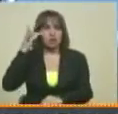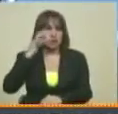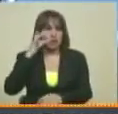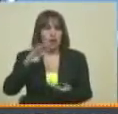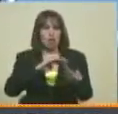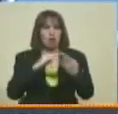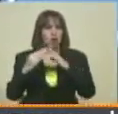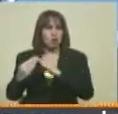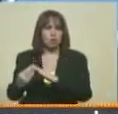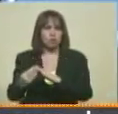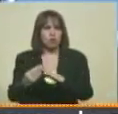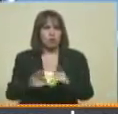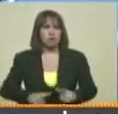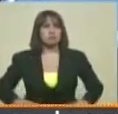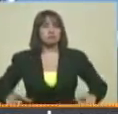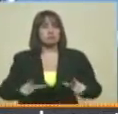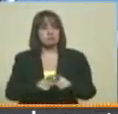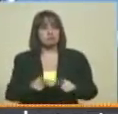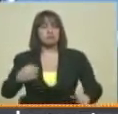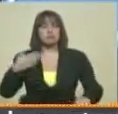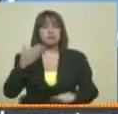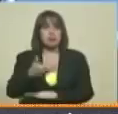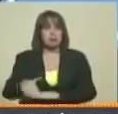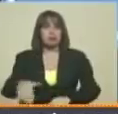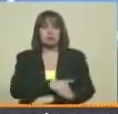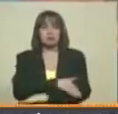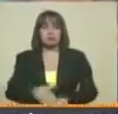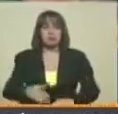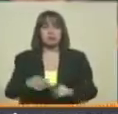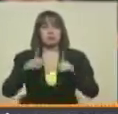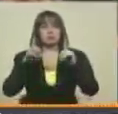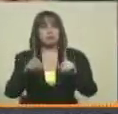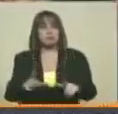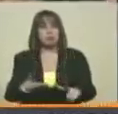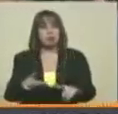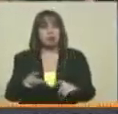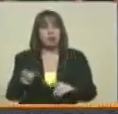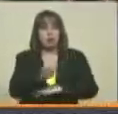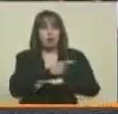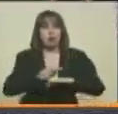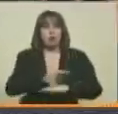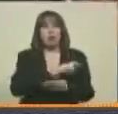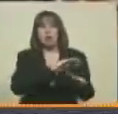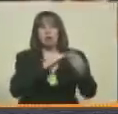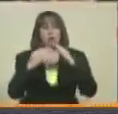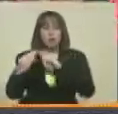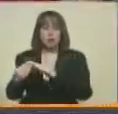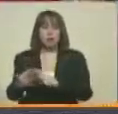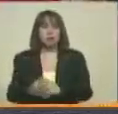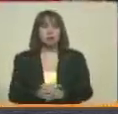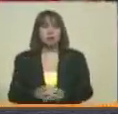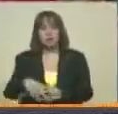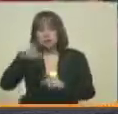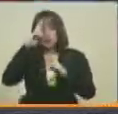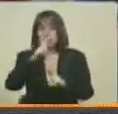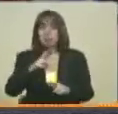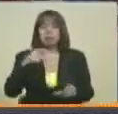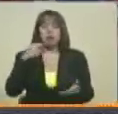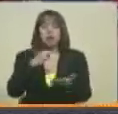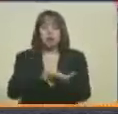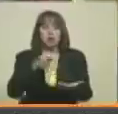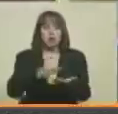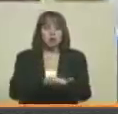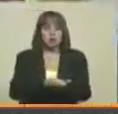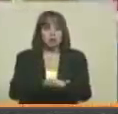CLAP para ir a las calles a regularizar y a imponer gobierno comunero. Que se respeten los precios, se respeta al